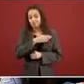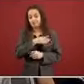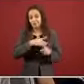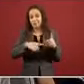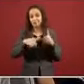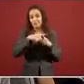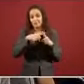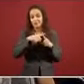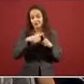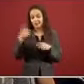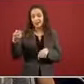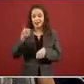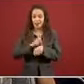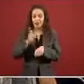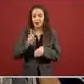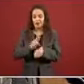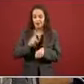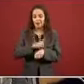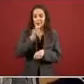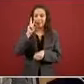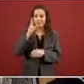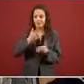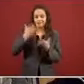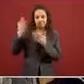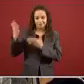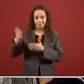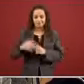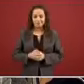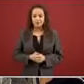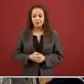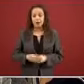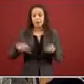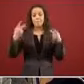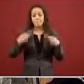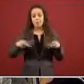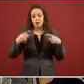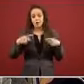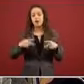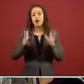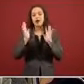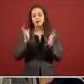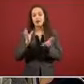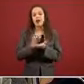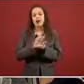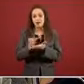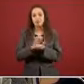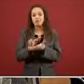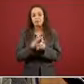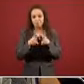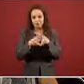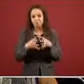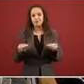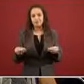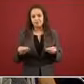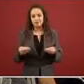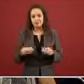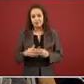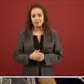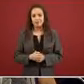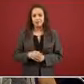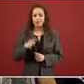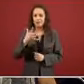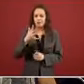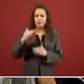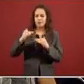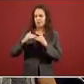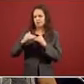los días, y son las personas que se han recuperado. Entonces, de las un poco más de 5,000 personas